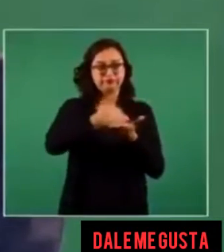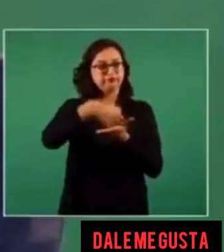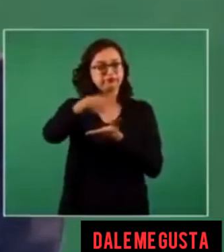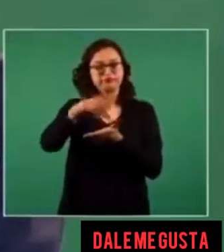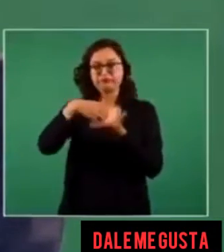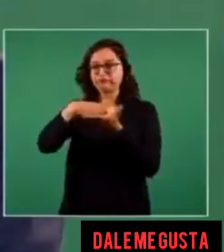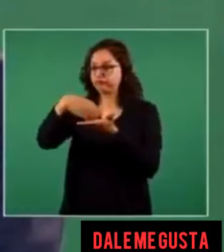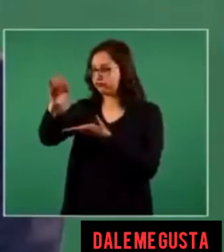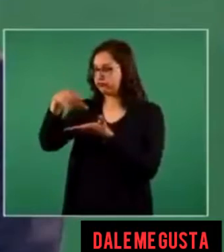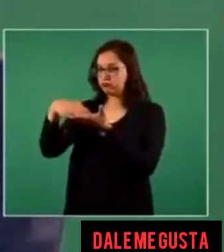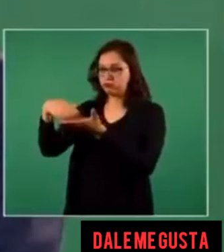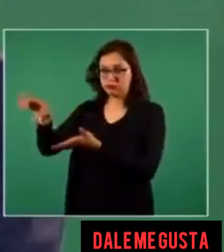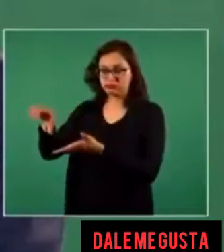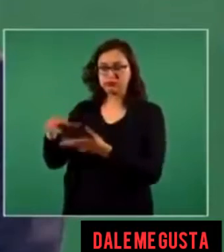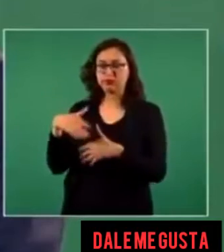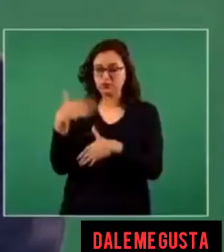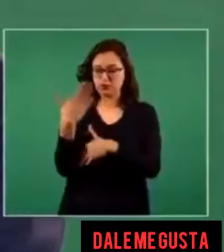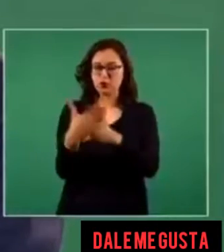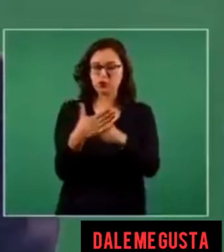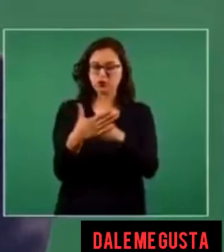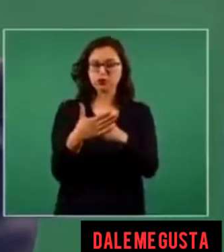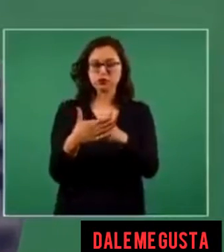van a